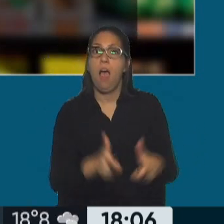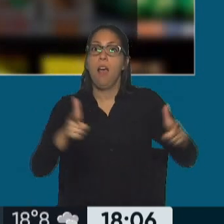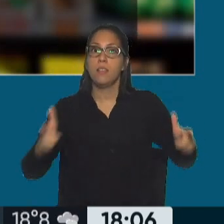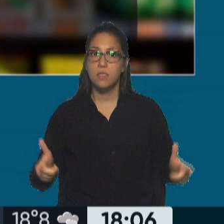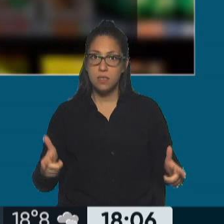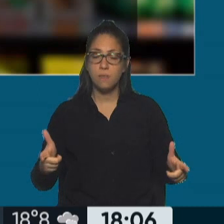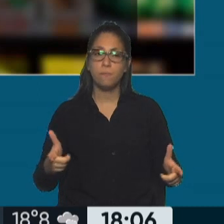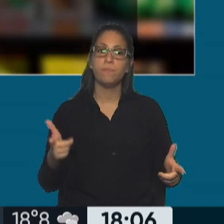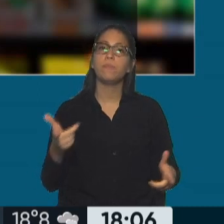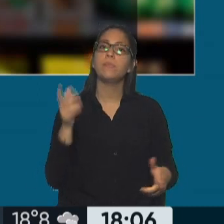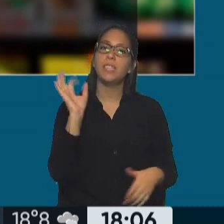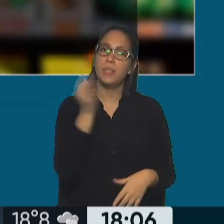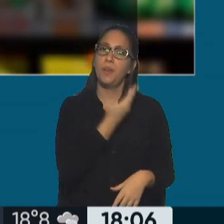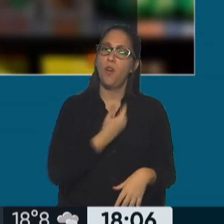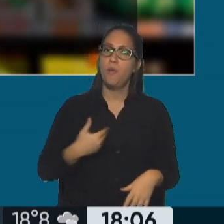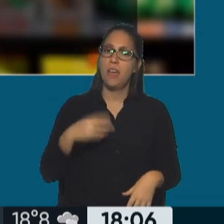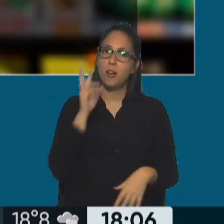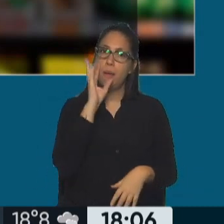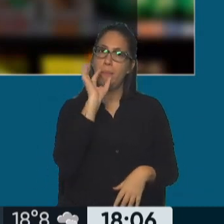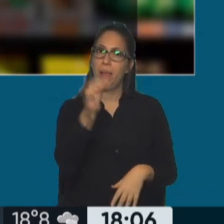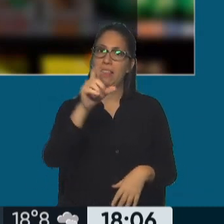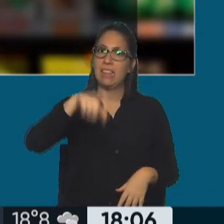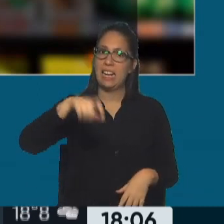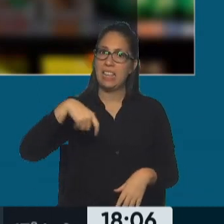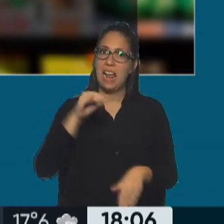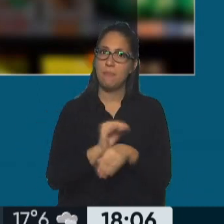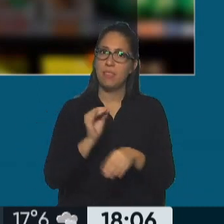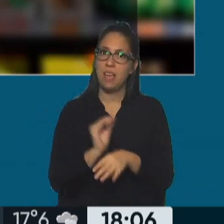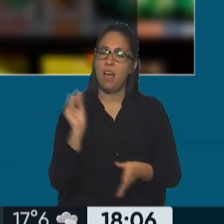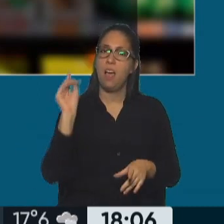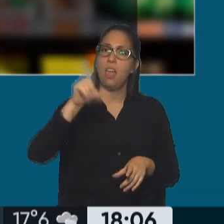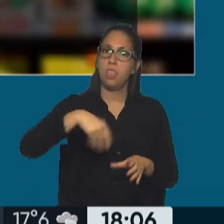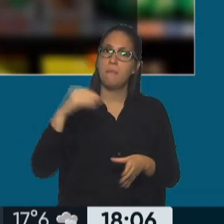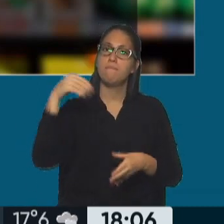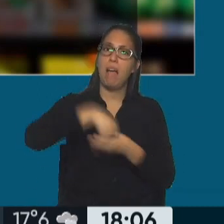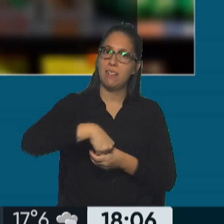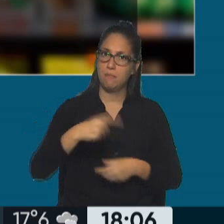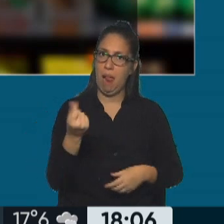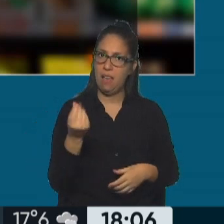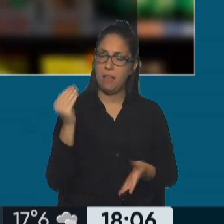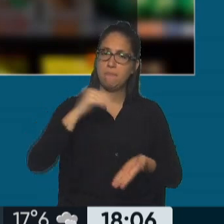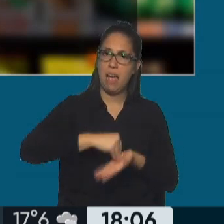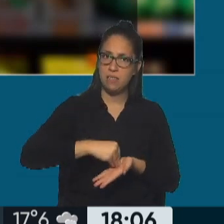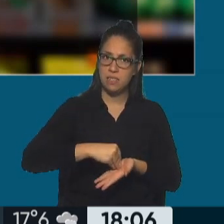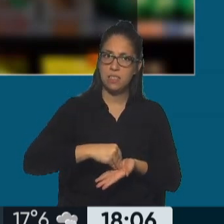gobierno conocía estos índices, empezó a aumentar la tarjeta alimentar, aumentó hoy el tema del